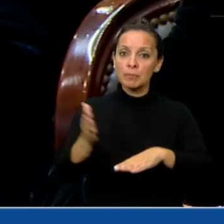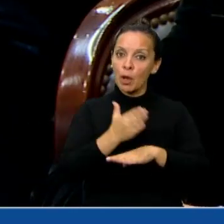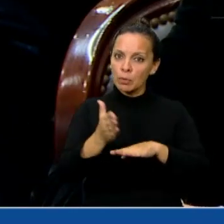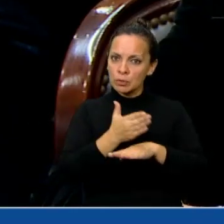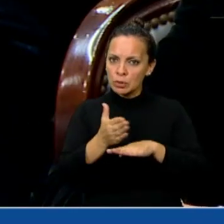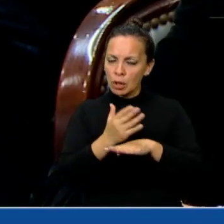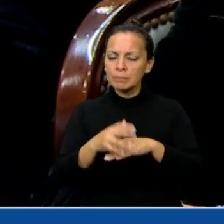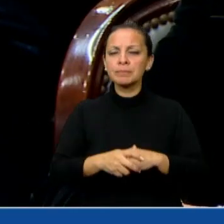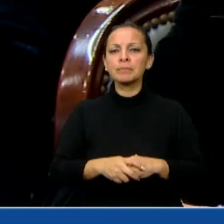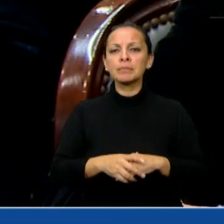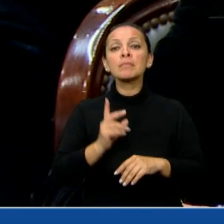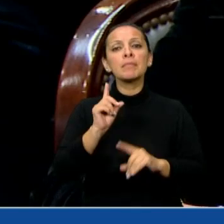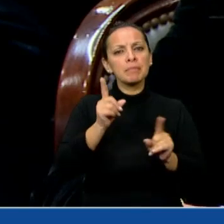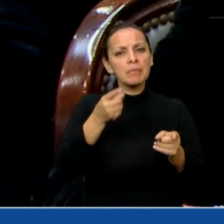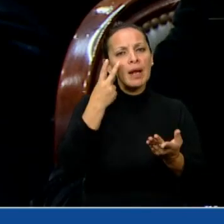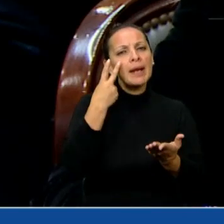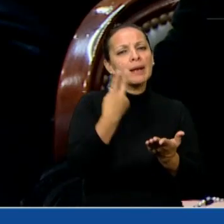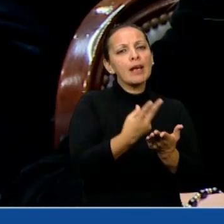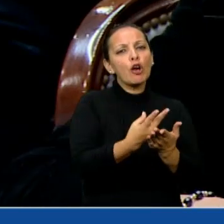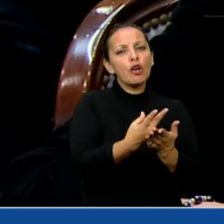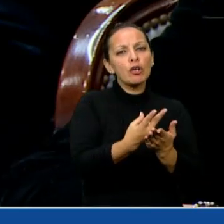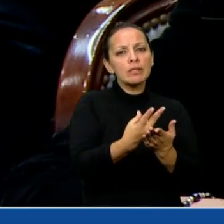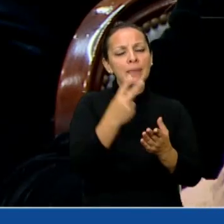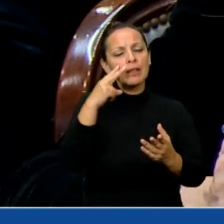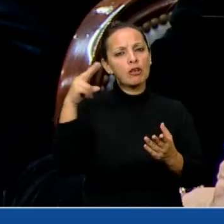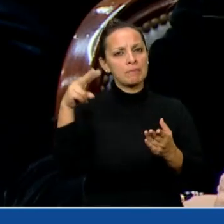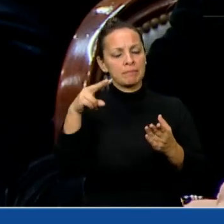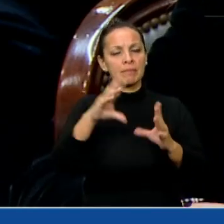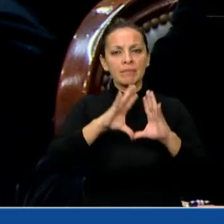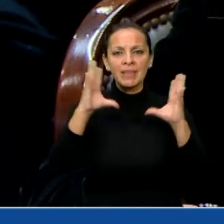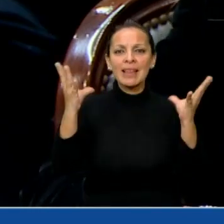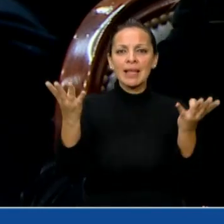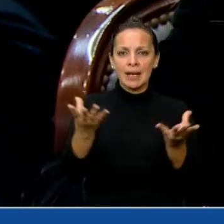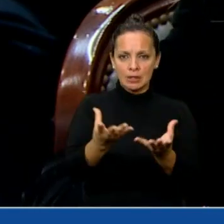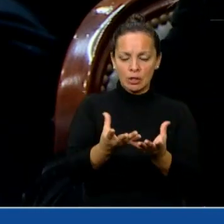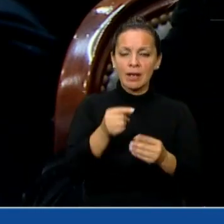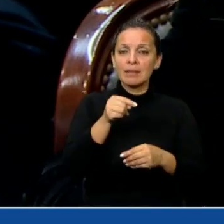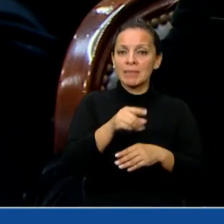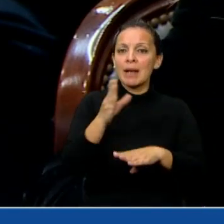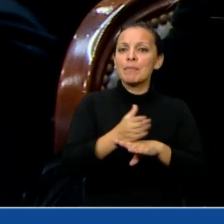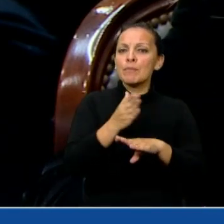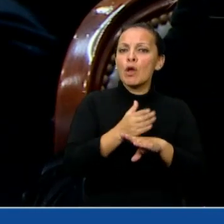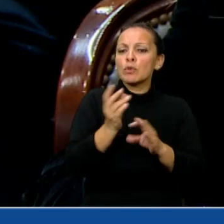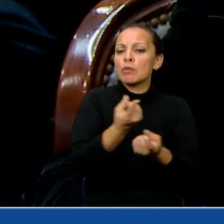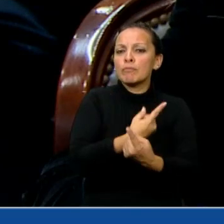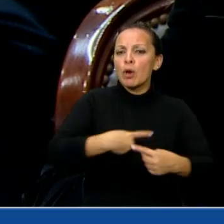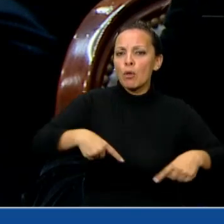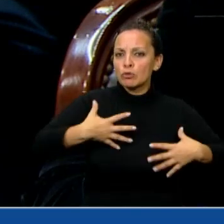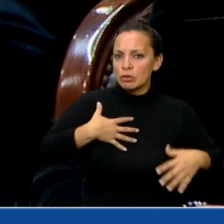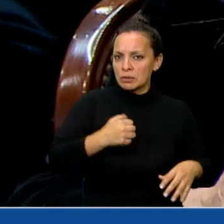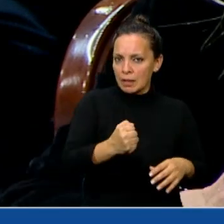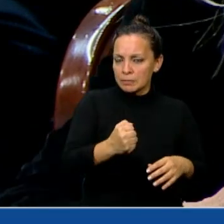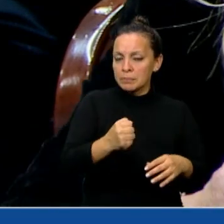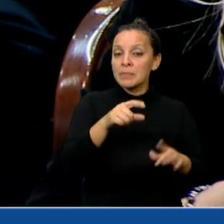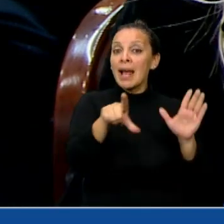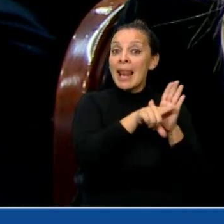da un marco de reconocimiento internacional a la producción orgánica. Esta ley fue sancionada en